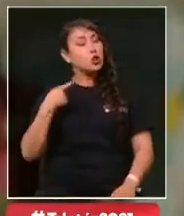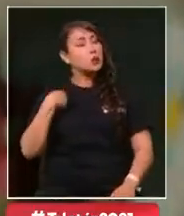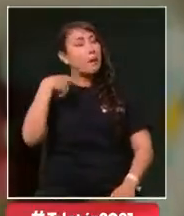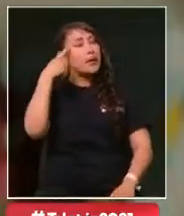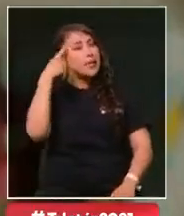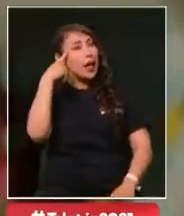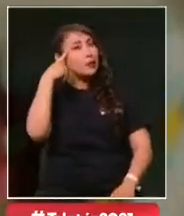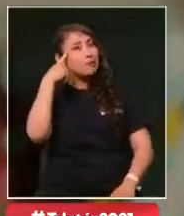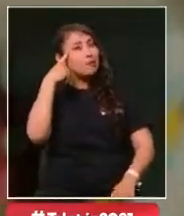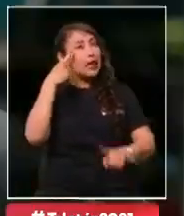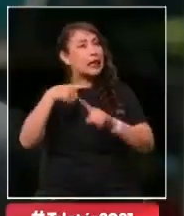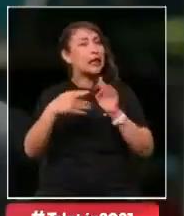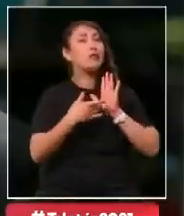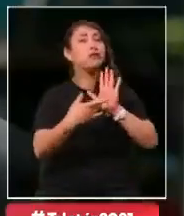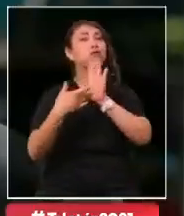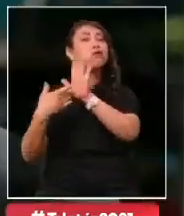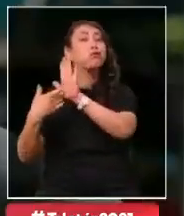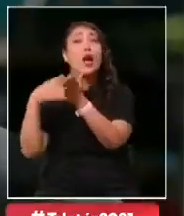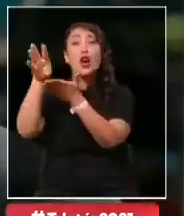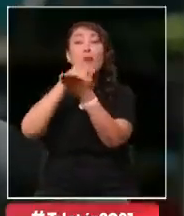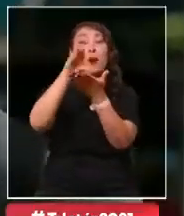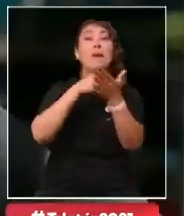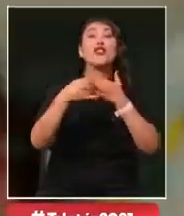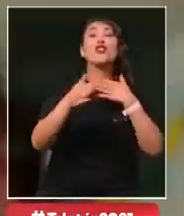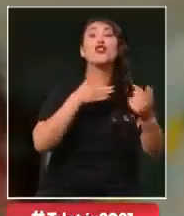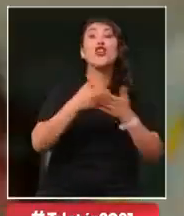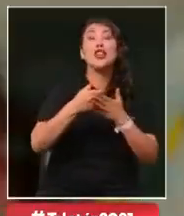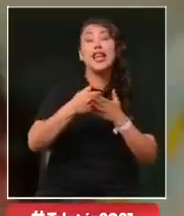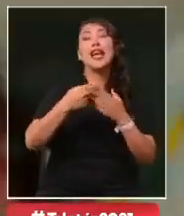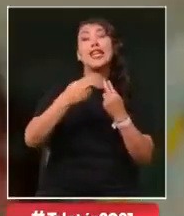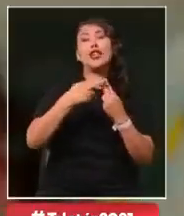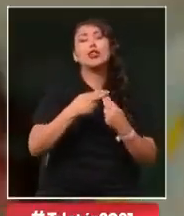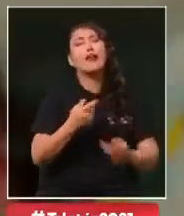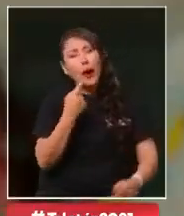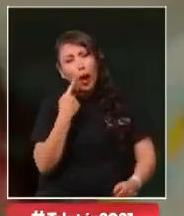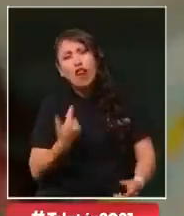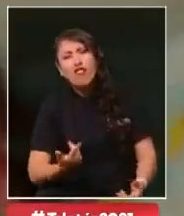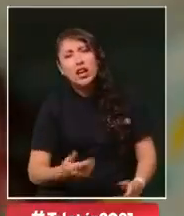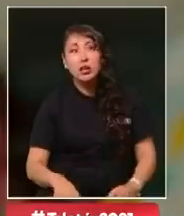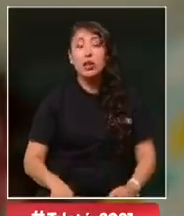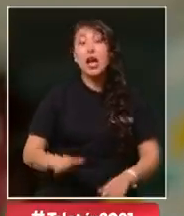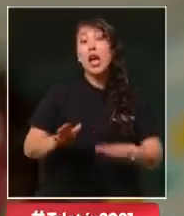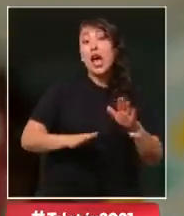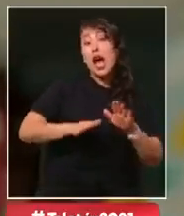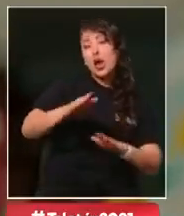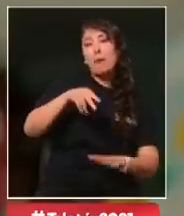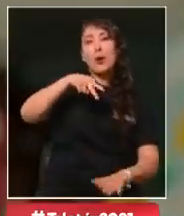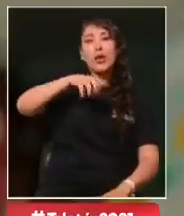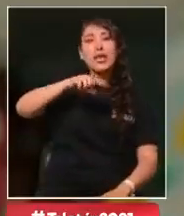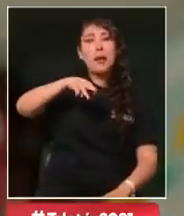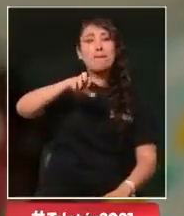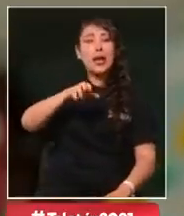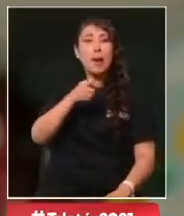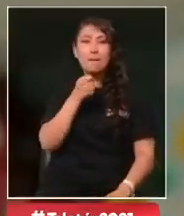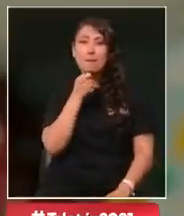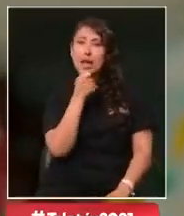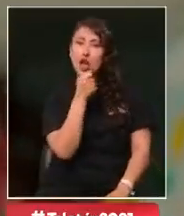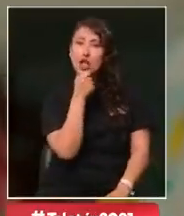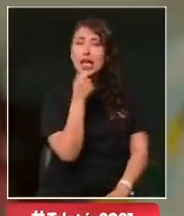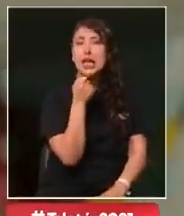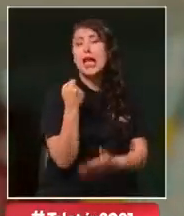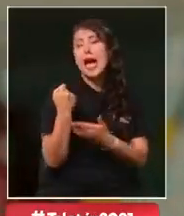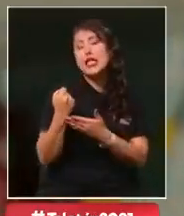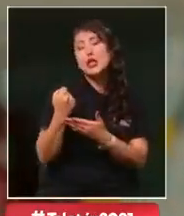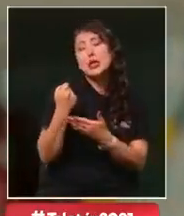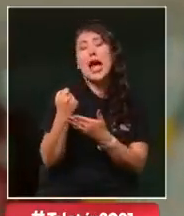un stand-up con imitaciones en el Teatro Teletón. ¿A ver? Sí, podríamos partir con José Antonio Neme, llevando a los perritos,